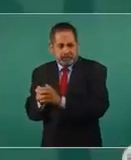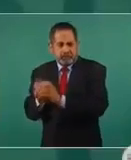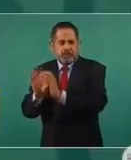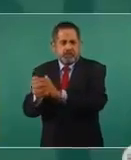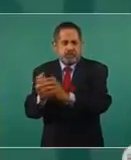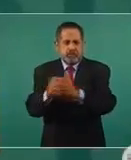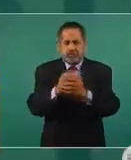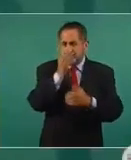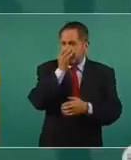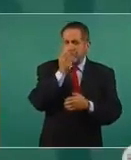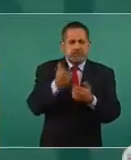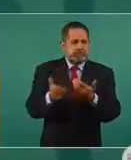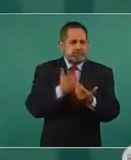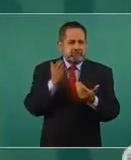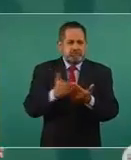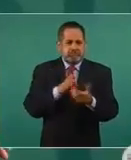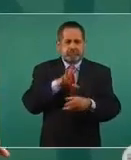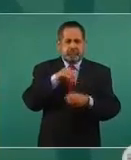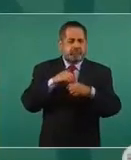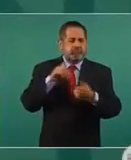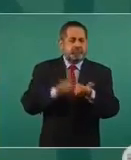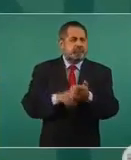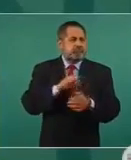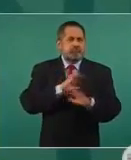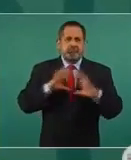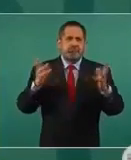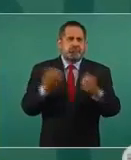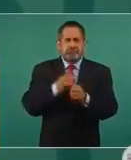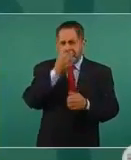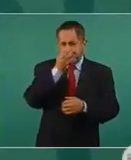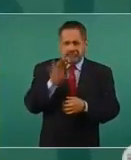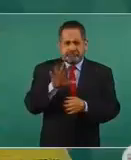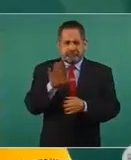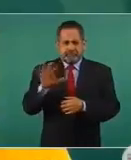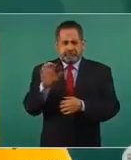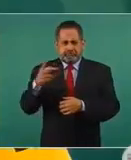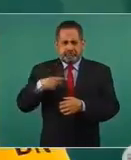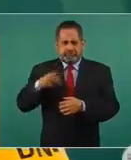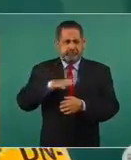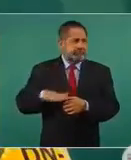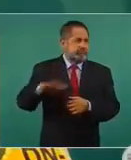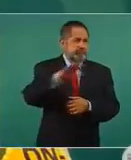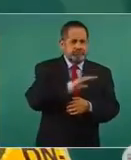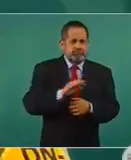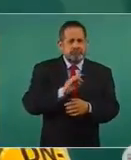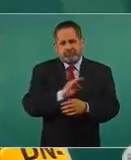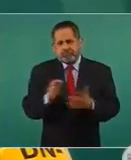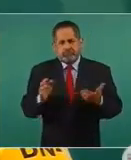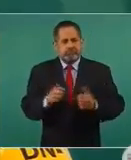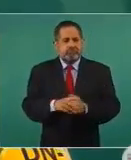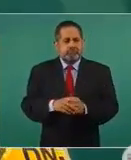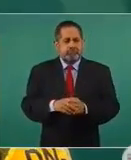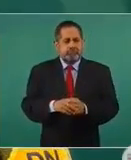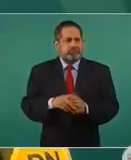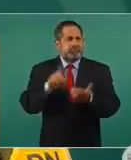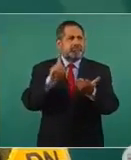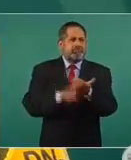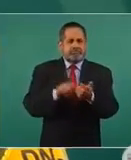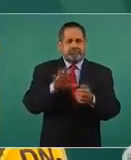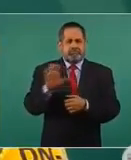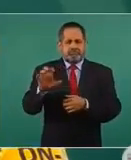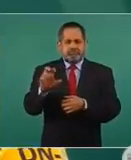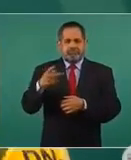que se tenía, las unidades, alrededor de 500 hombres. Es decir, contábamos con 1.500